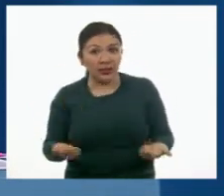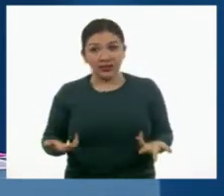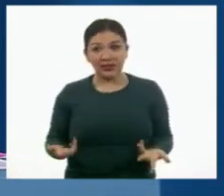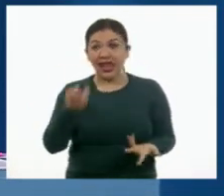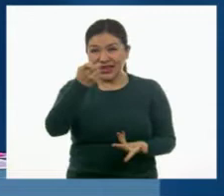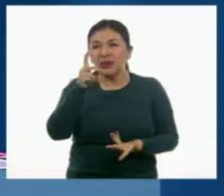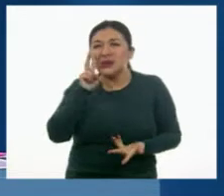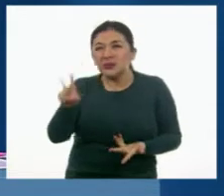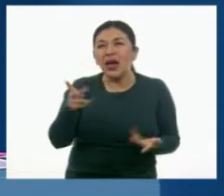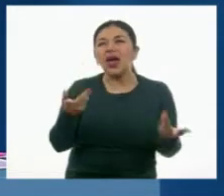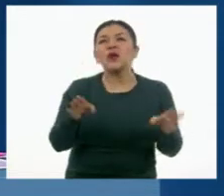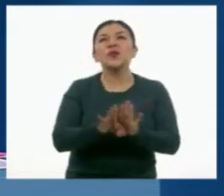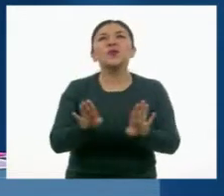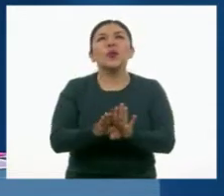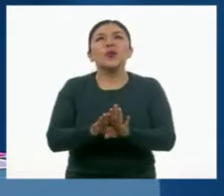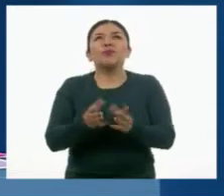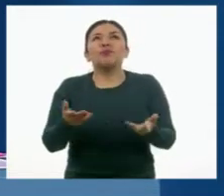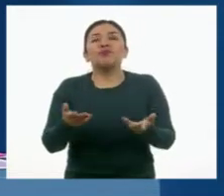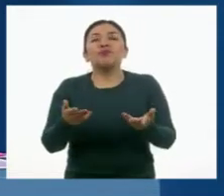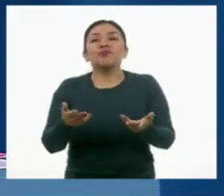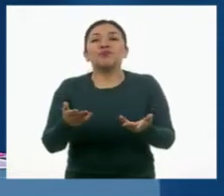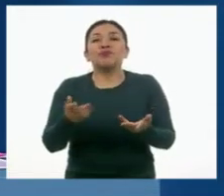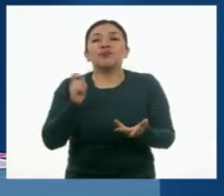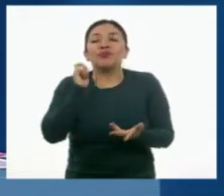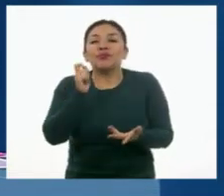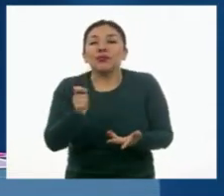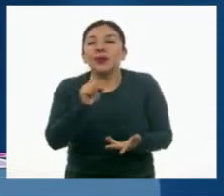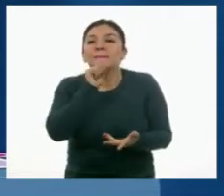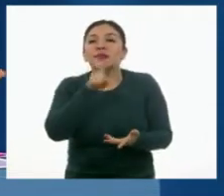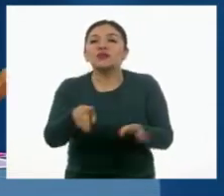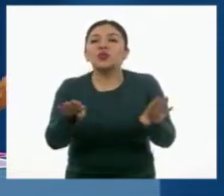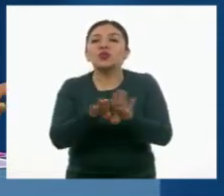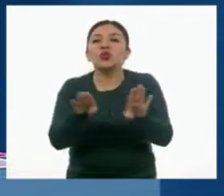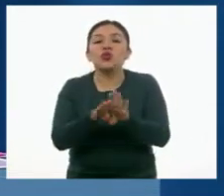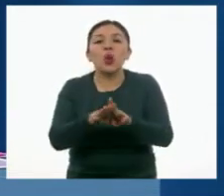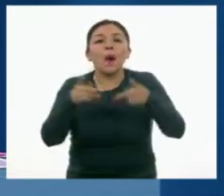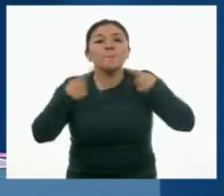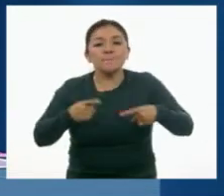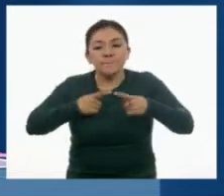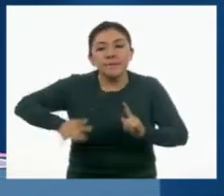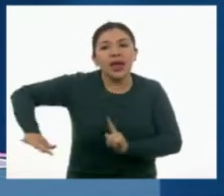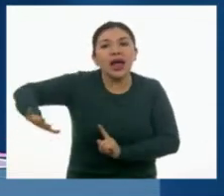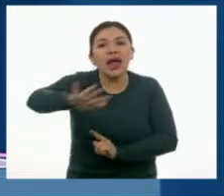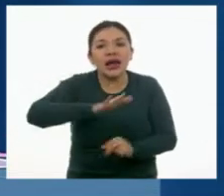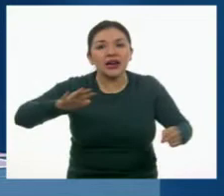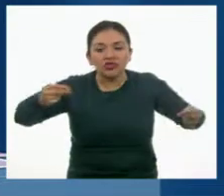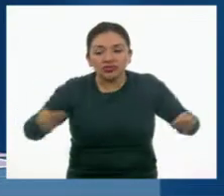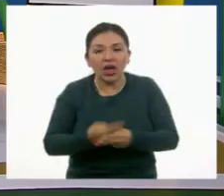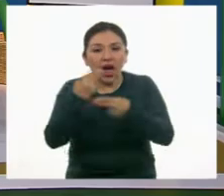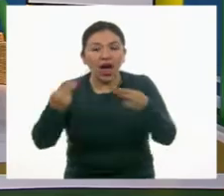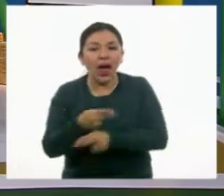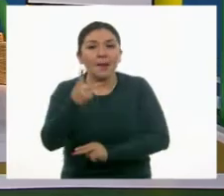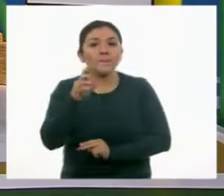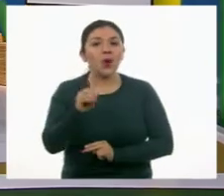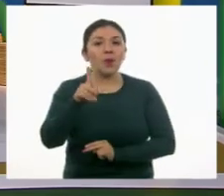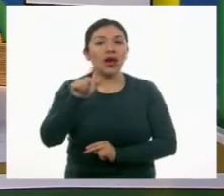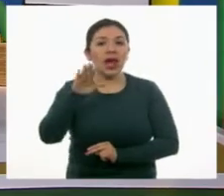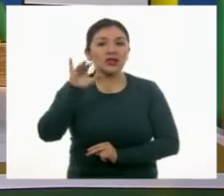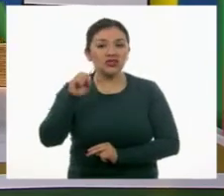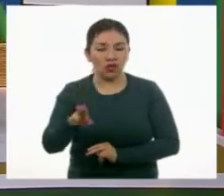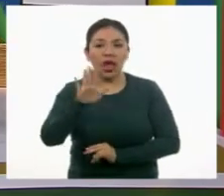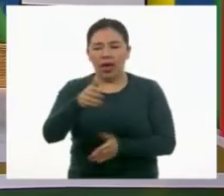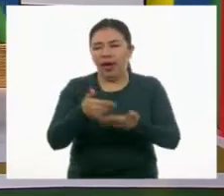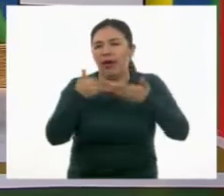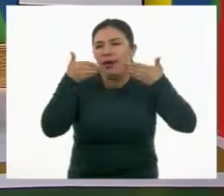nosotros vemos esta parte, pues que tiene que ver nuevamente con la población, María. Y ahora te quiero